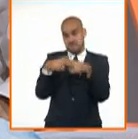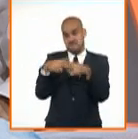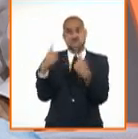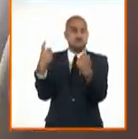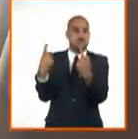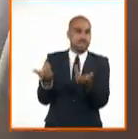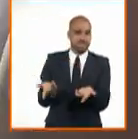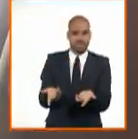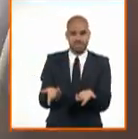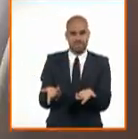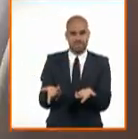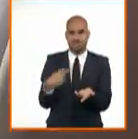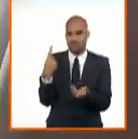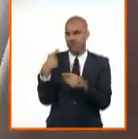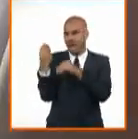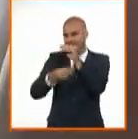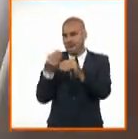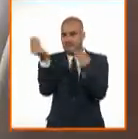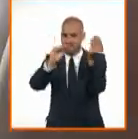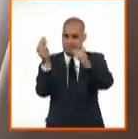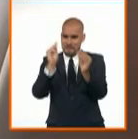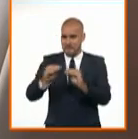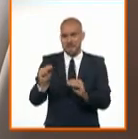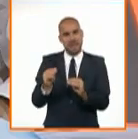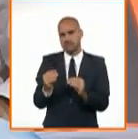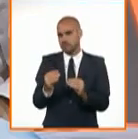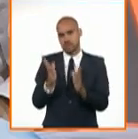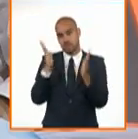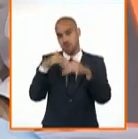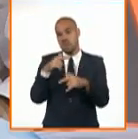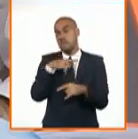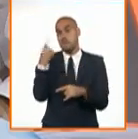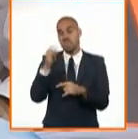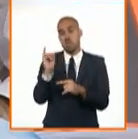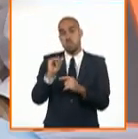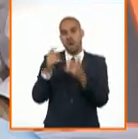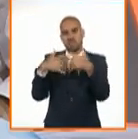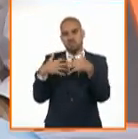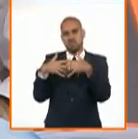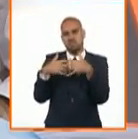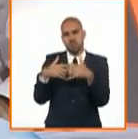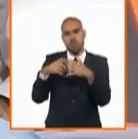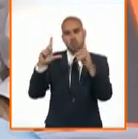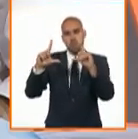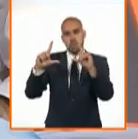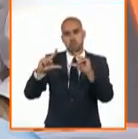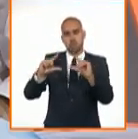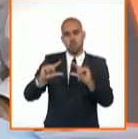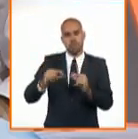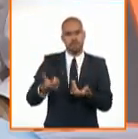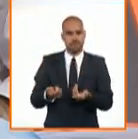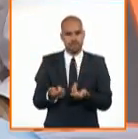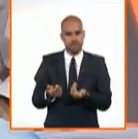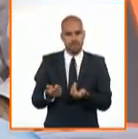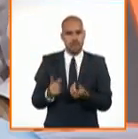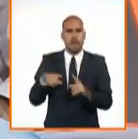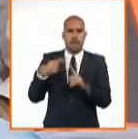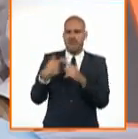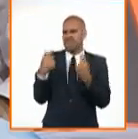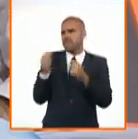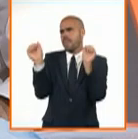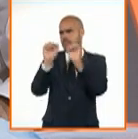recursos que en la potencia de van perdiendo potencia con la media y requieren también de limpieza y otras acciones de mantenimiento que también estamos